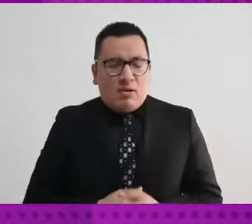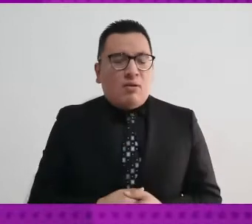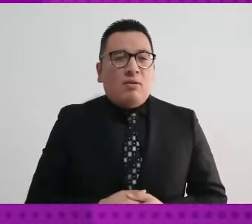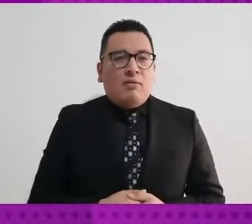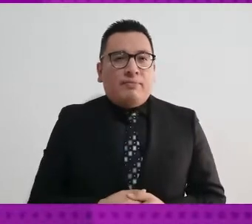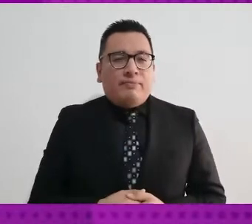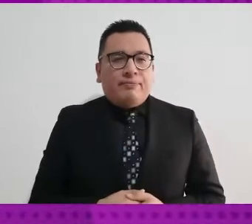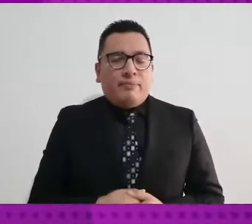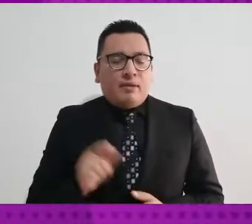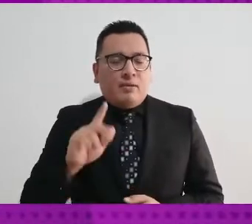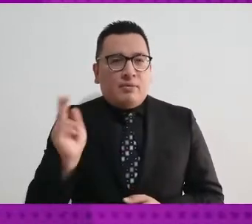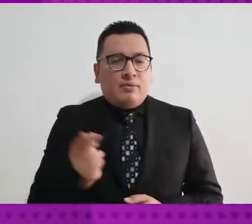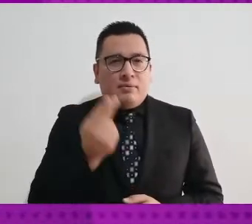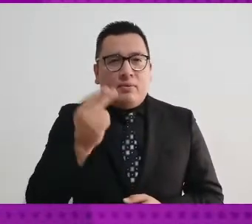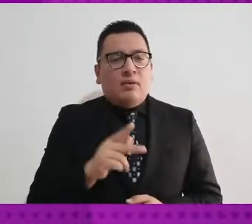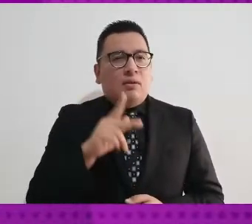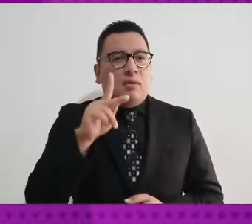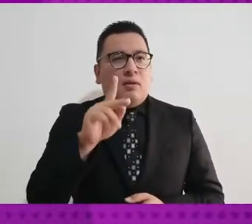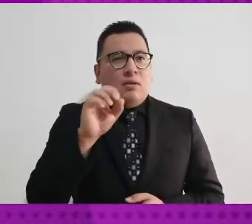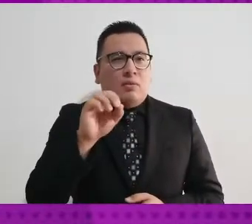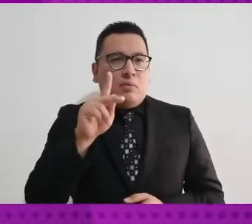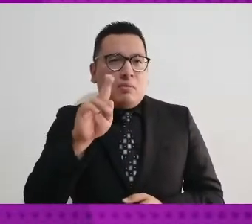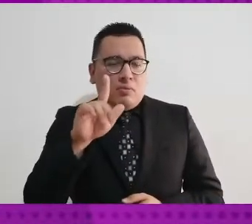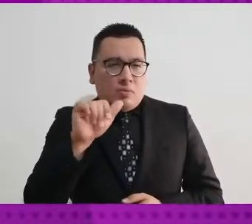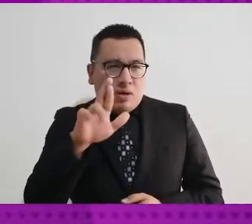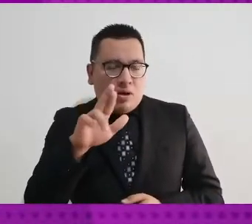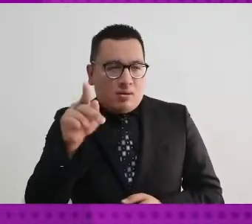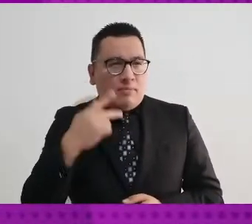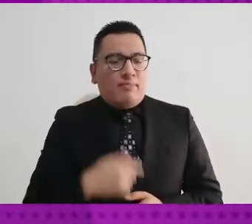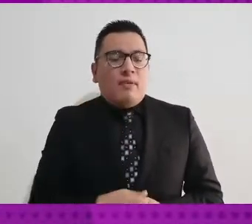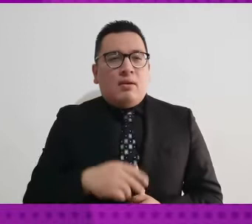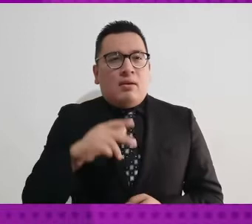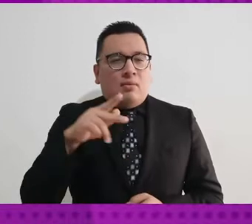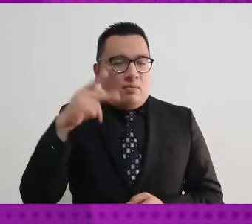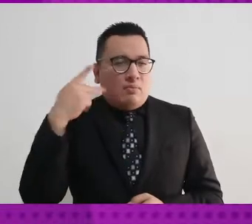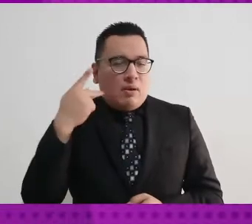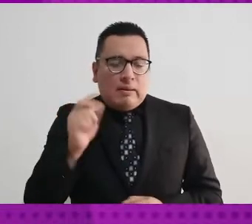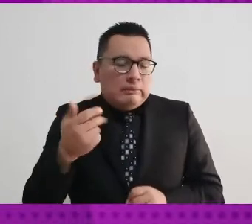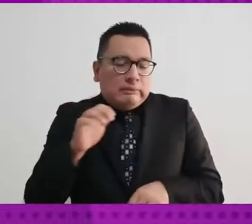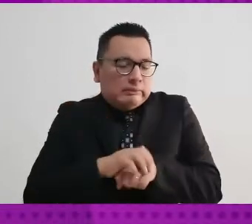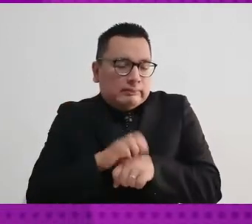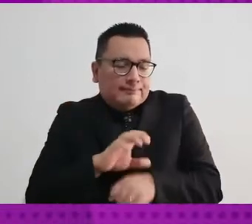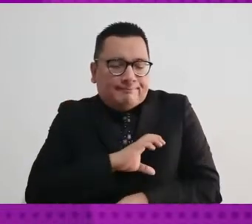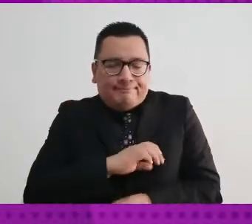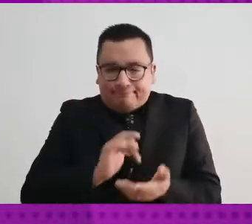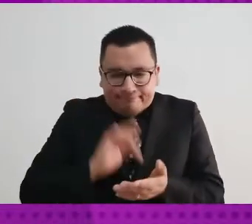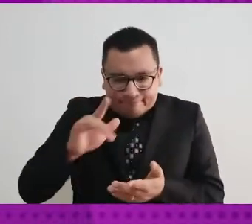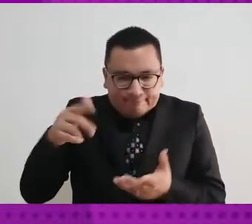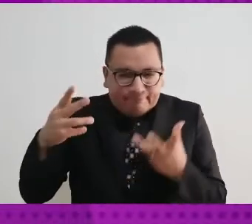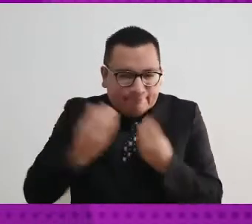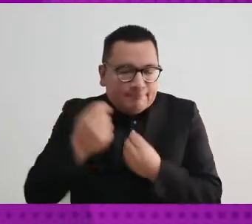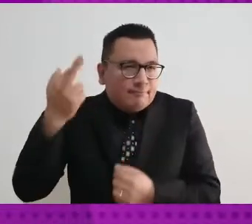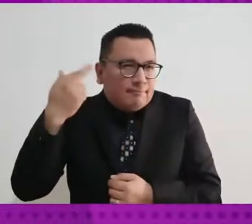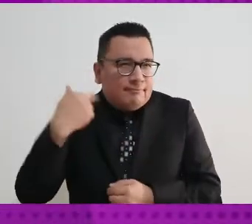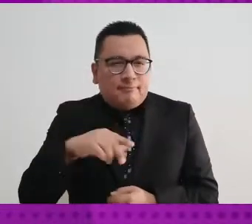área de ingeniería de la Universidad Popular Autónoma del Estado de Puebla. Y bueno, por supuesto, un gran amigo. Gracias, Roberto, por estar aquí